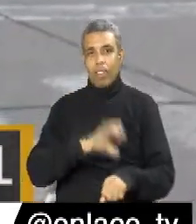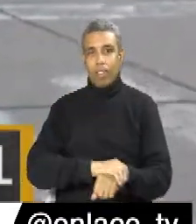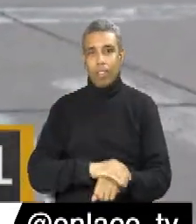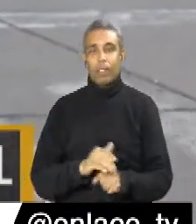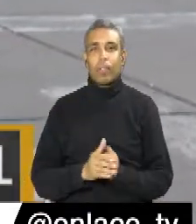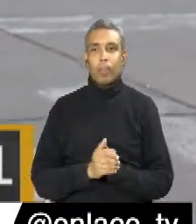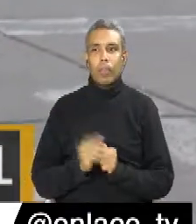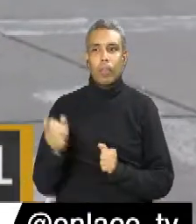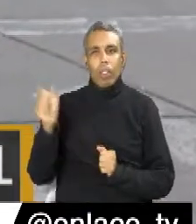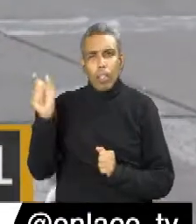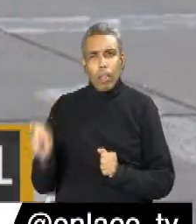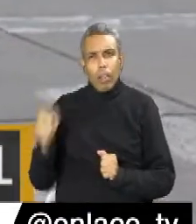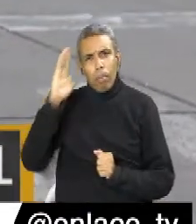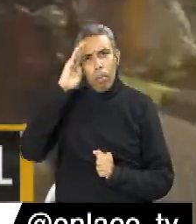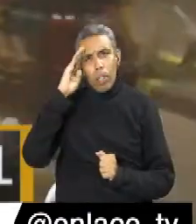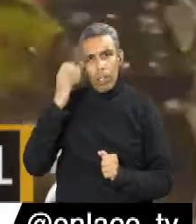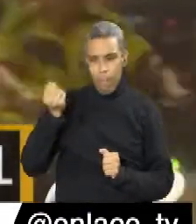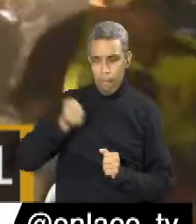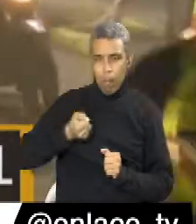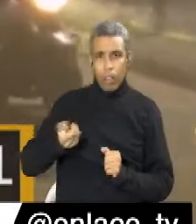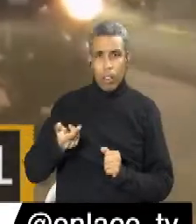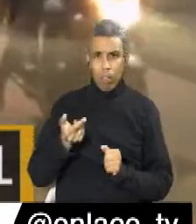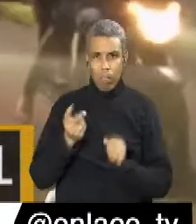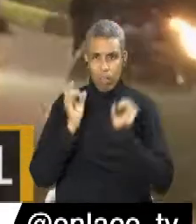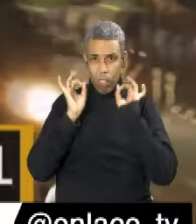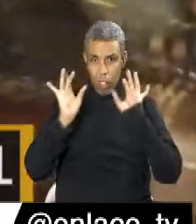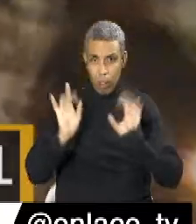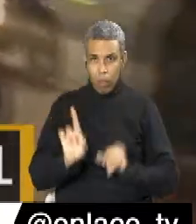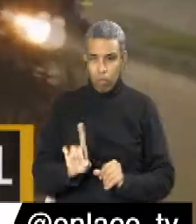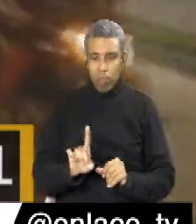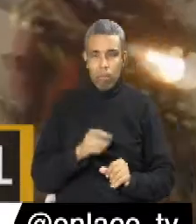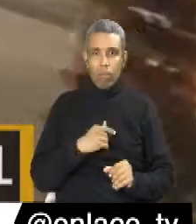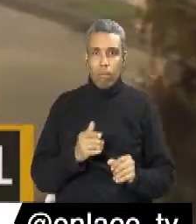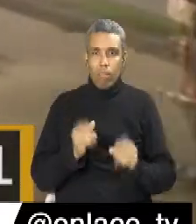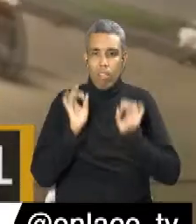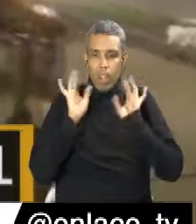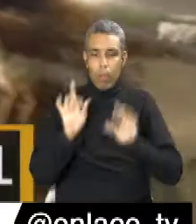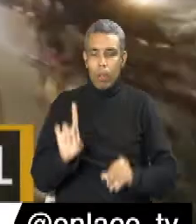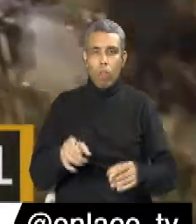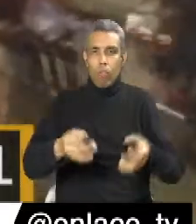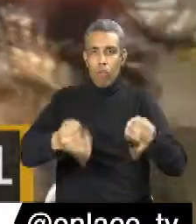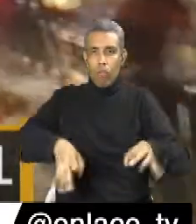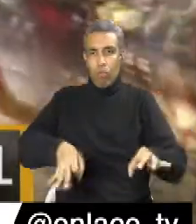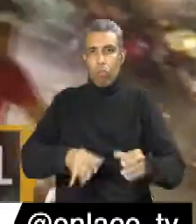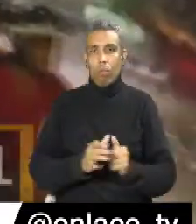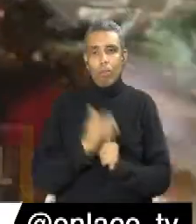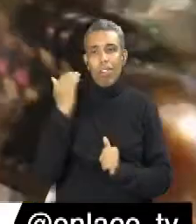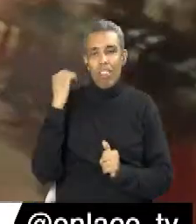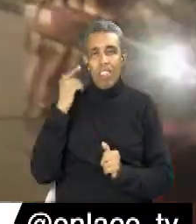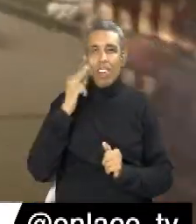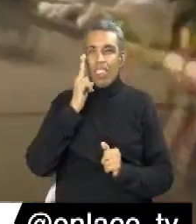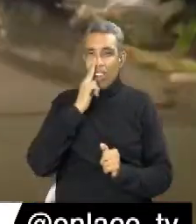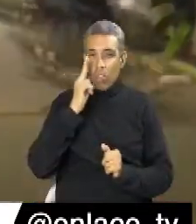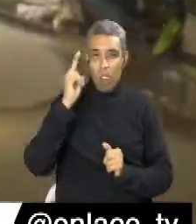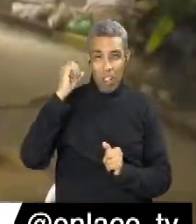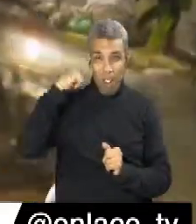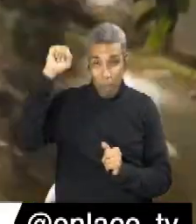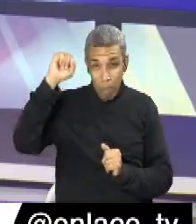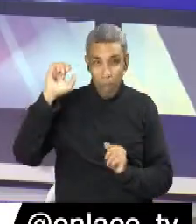encuentra fuera de peligro, indicó el mayor Alvear, quien informó además que este fue el único hecho violento registrado con motivo de la celebración de la nueva estrella del Atlético